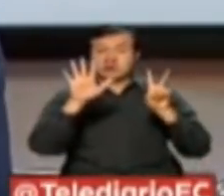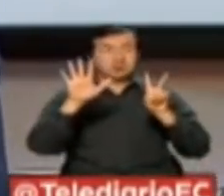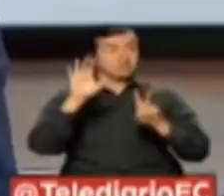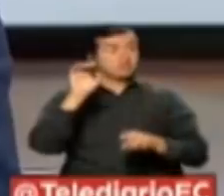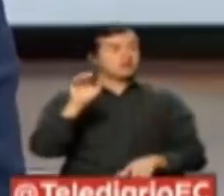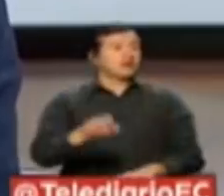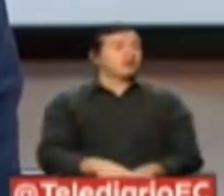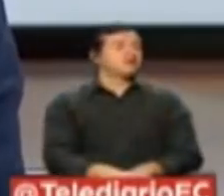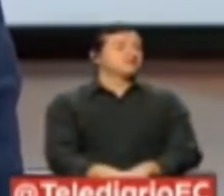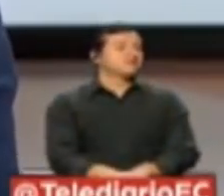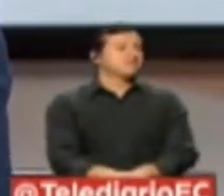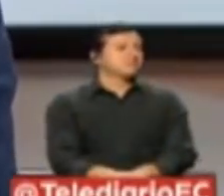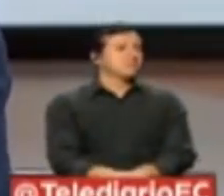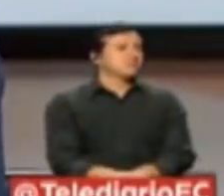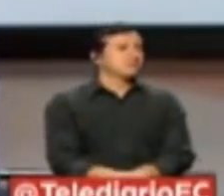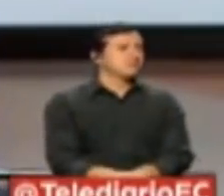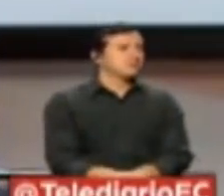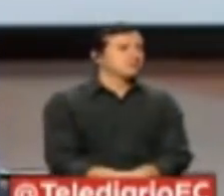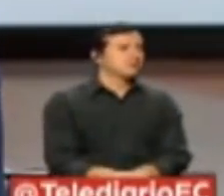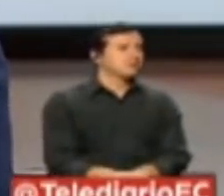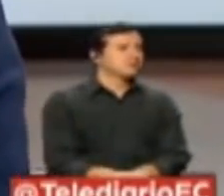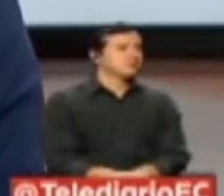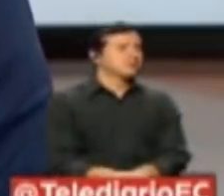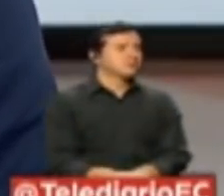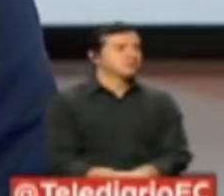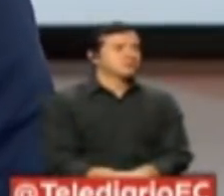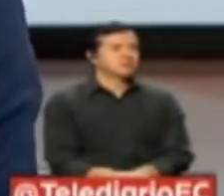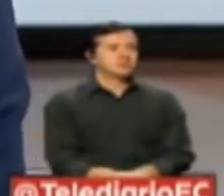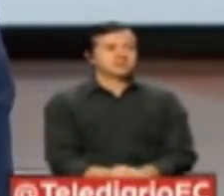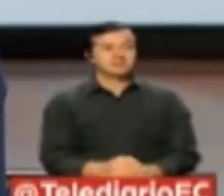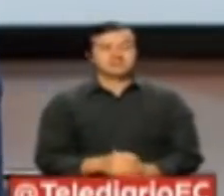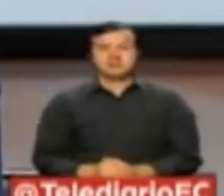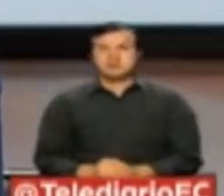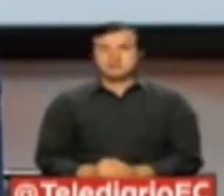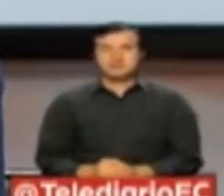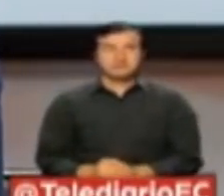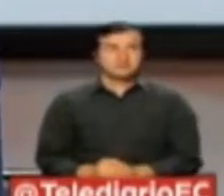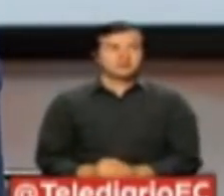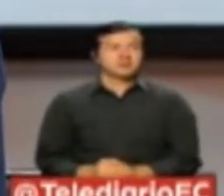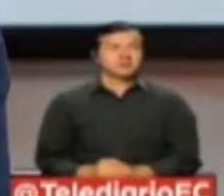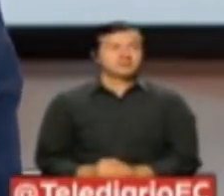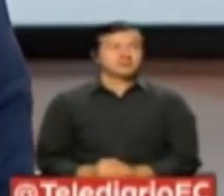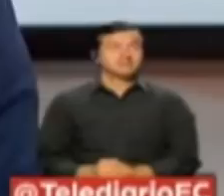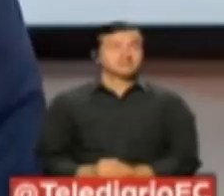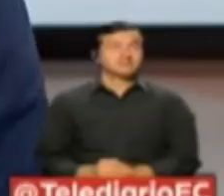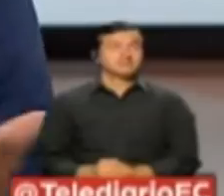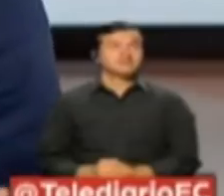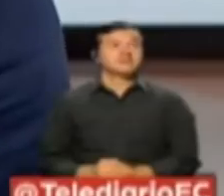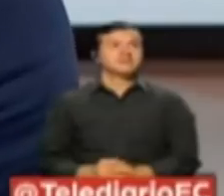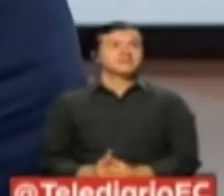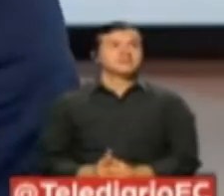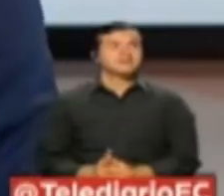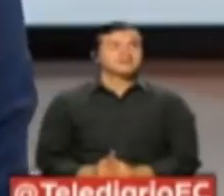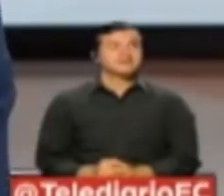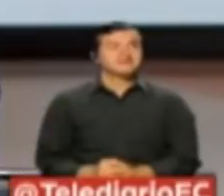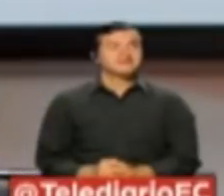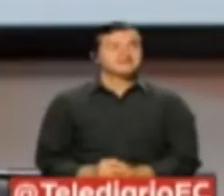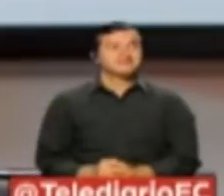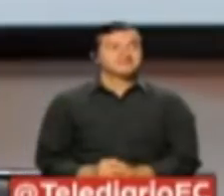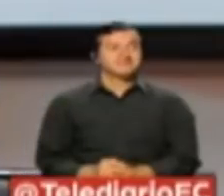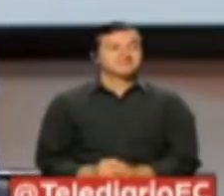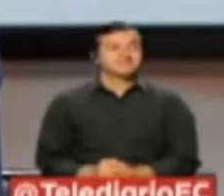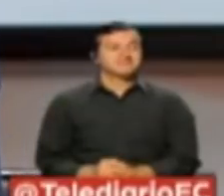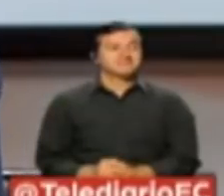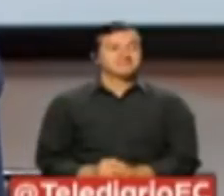nosotros les damos todos dos opciones debe tener experiencia en el servicio público o debe tener experiencia en el